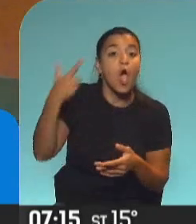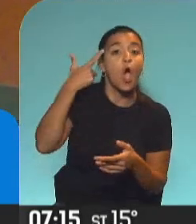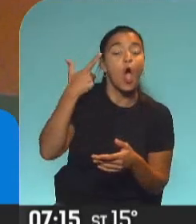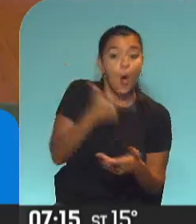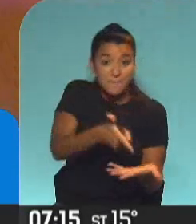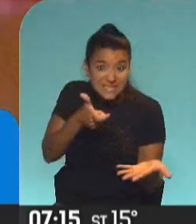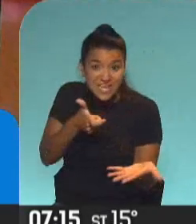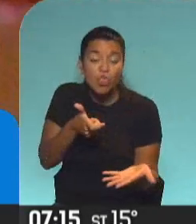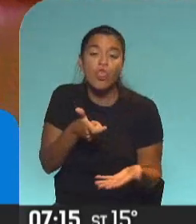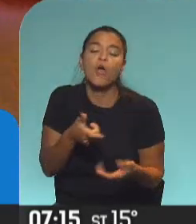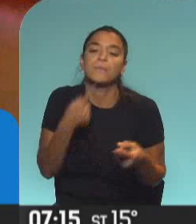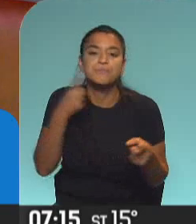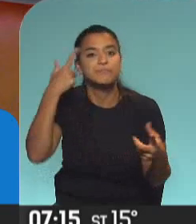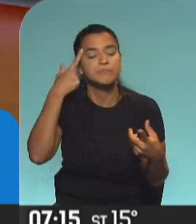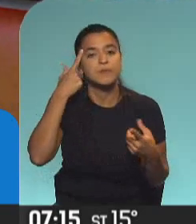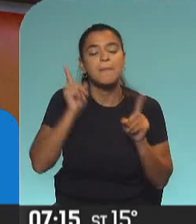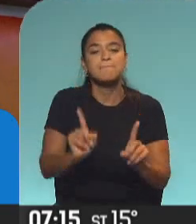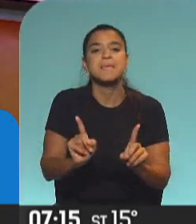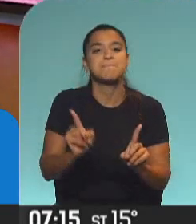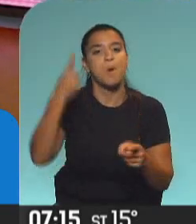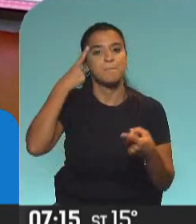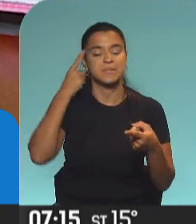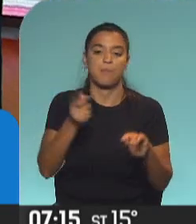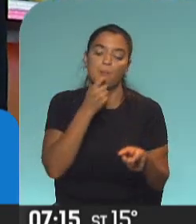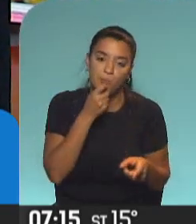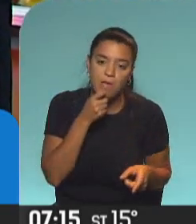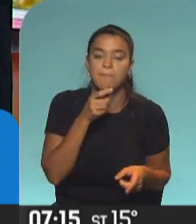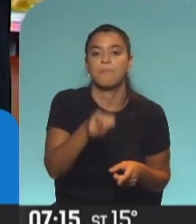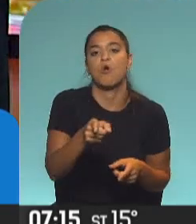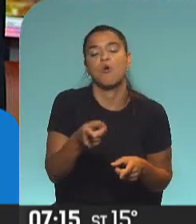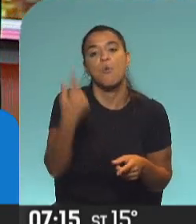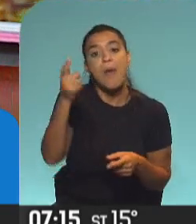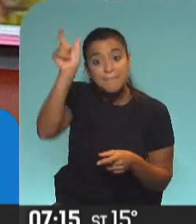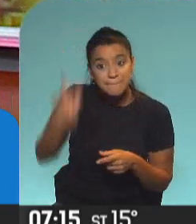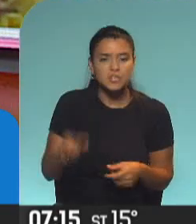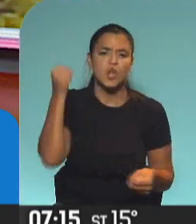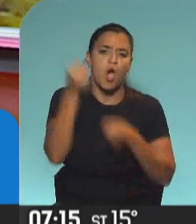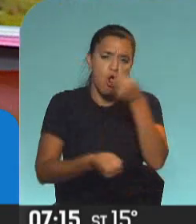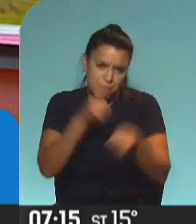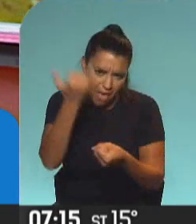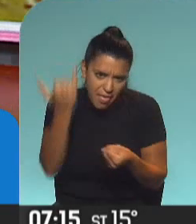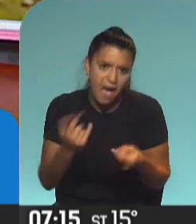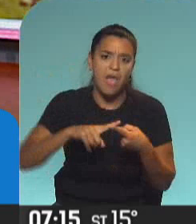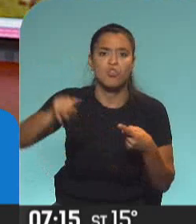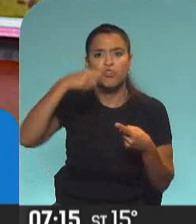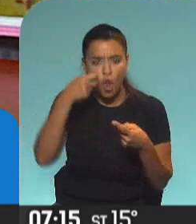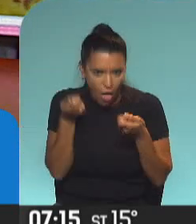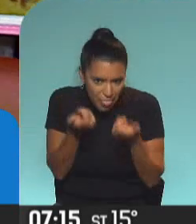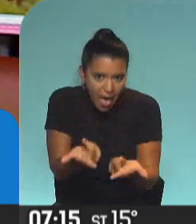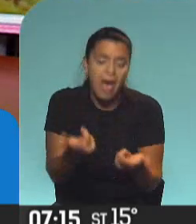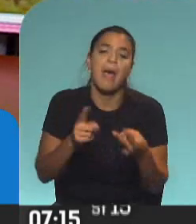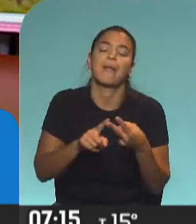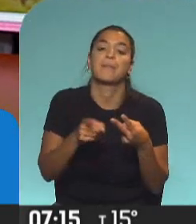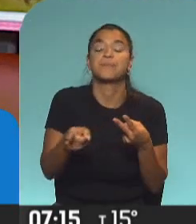homicidio, coincidieron en sus términos. Si se habla de una persona que fue golpeada, que fue drogada, y cuando